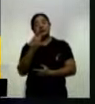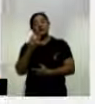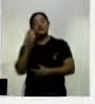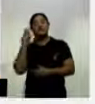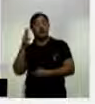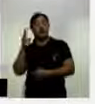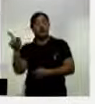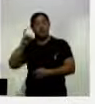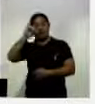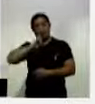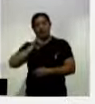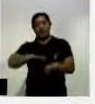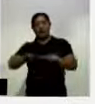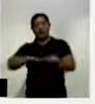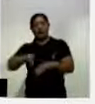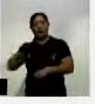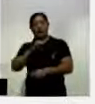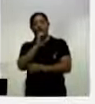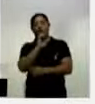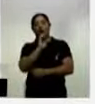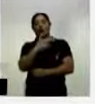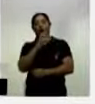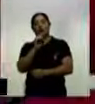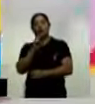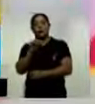Trabajo, Horacio Valenzuela Ibarra, fue diagnosticado con